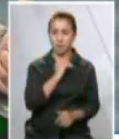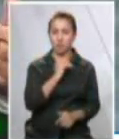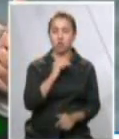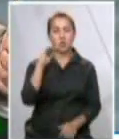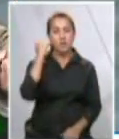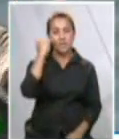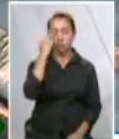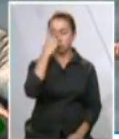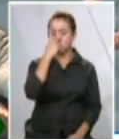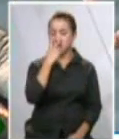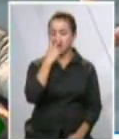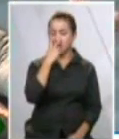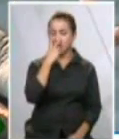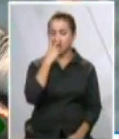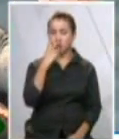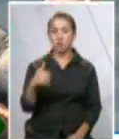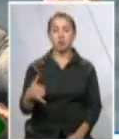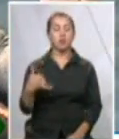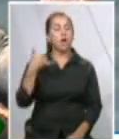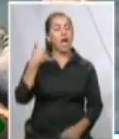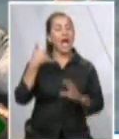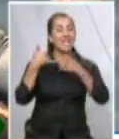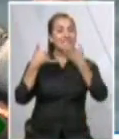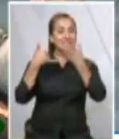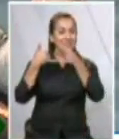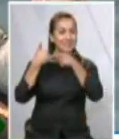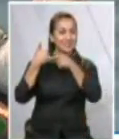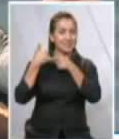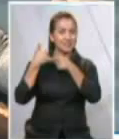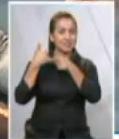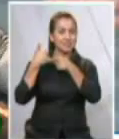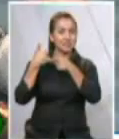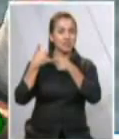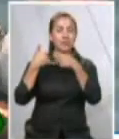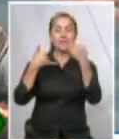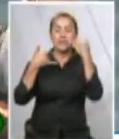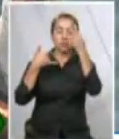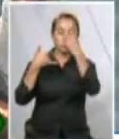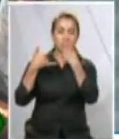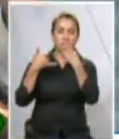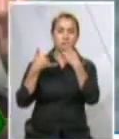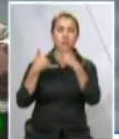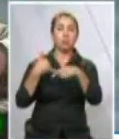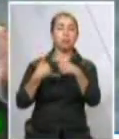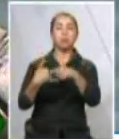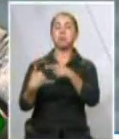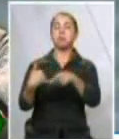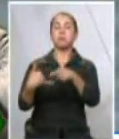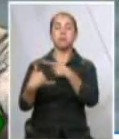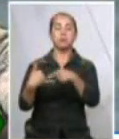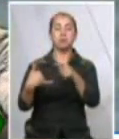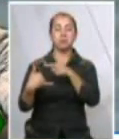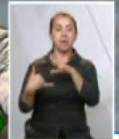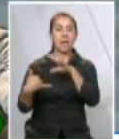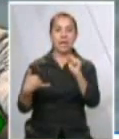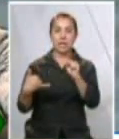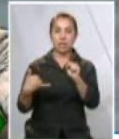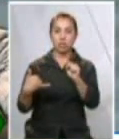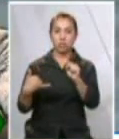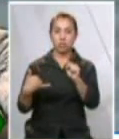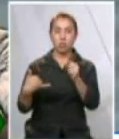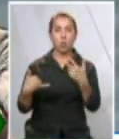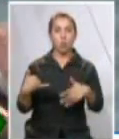un niño ciego hoy día, toma un iPad o un iPhone, y un niño ciego en un par de horas ya lo tiene totalmente dominado, ¿no? Es